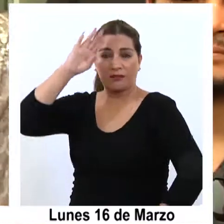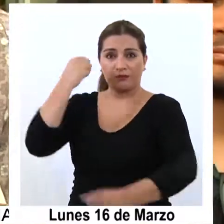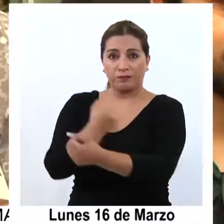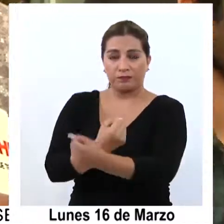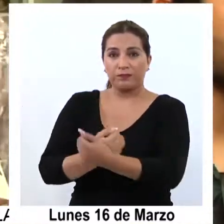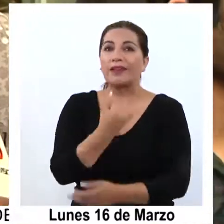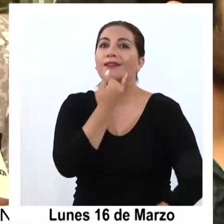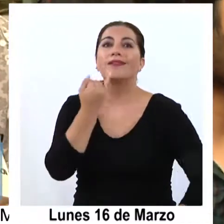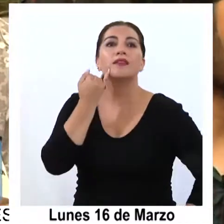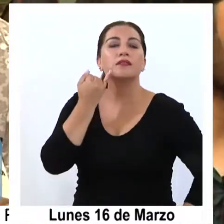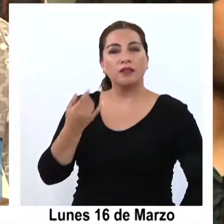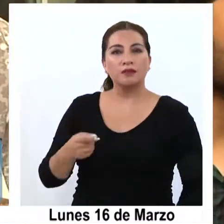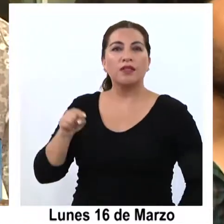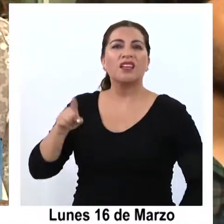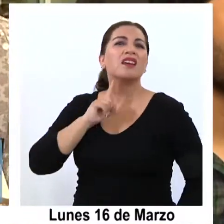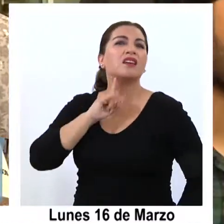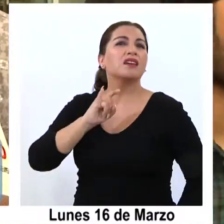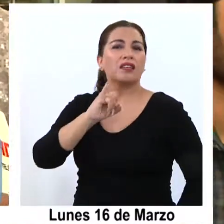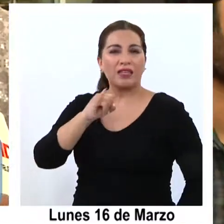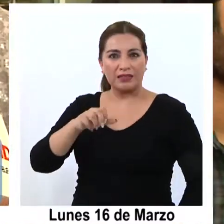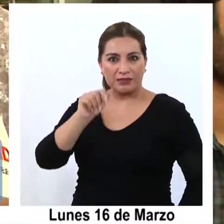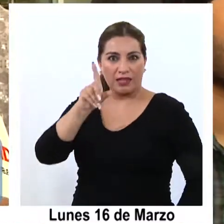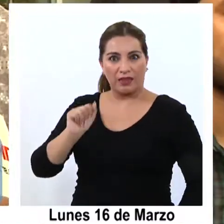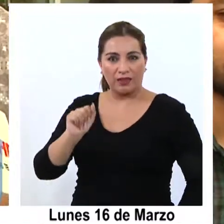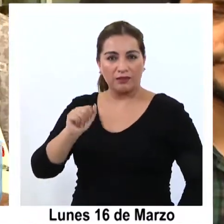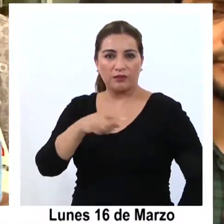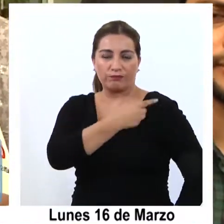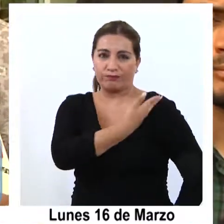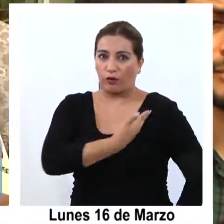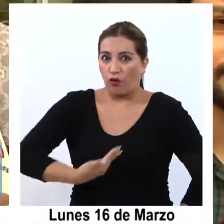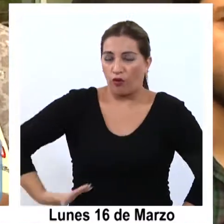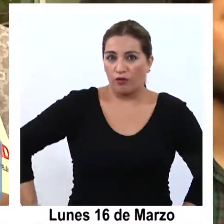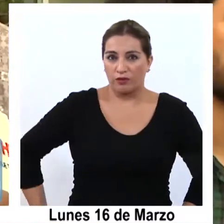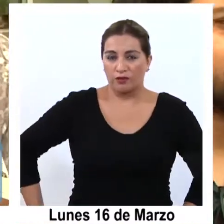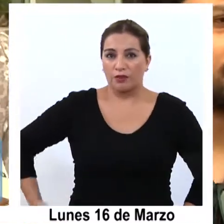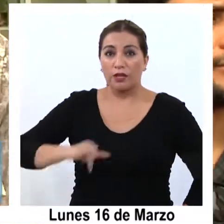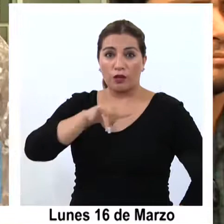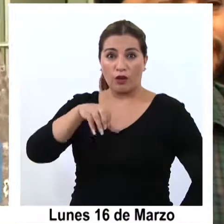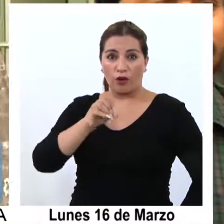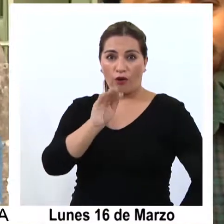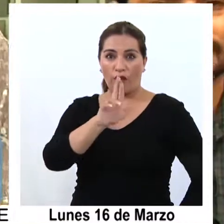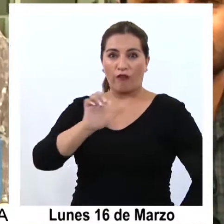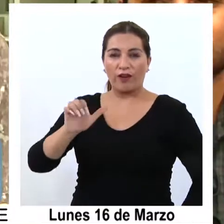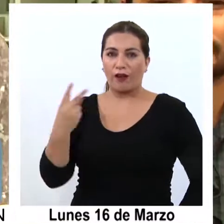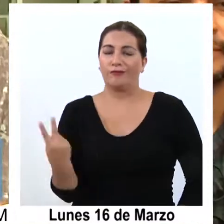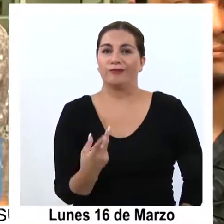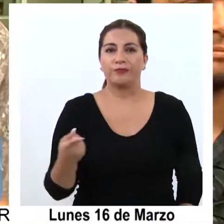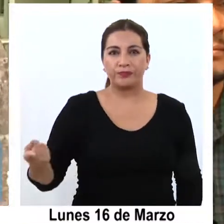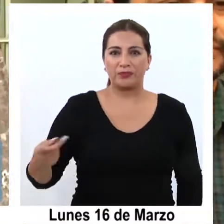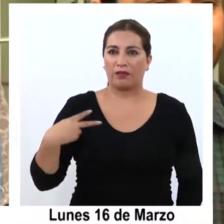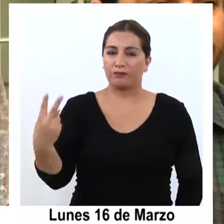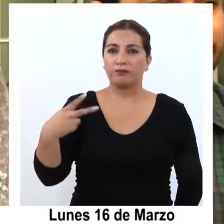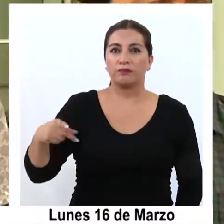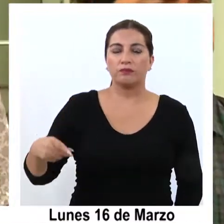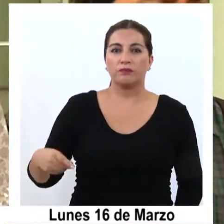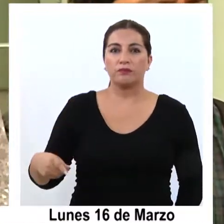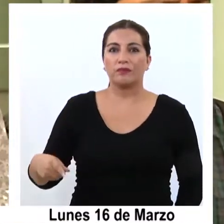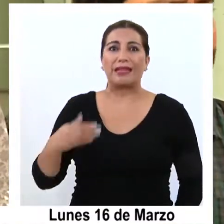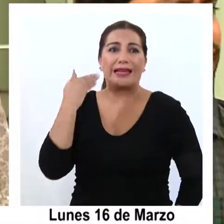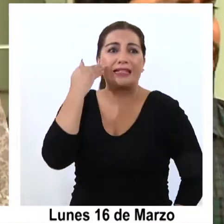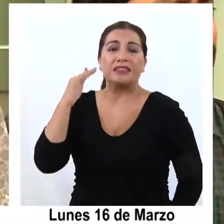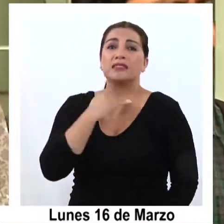zona, el intendente regional Miguel Ángel Quesada y el gobernador regional Álvaro Jofré, por